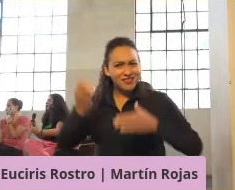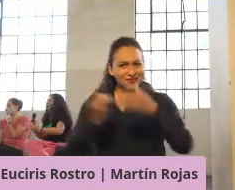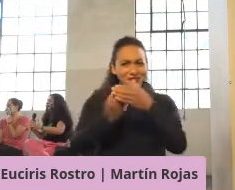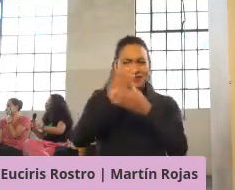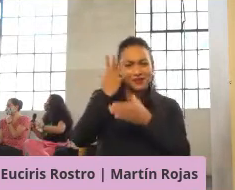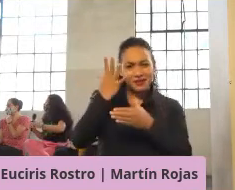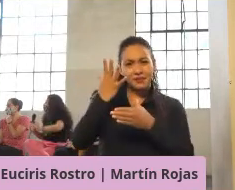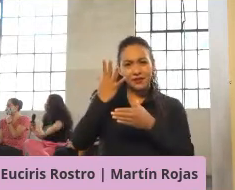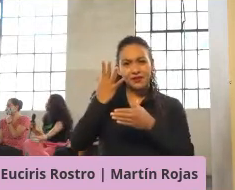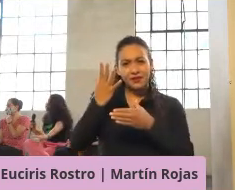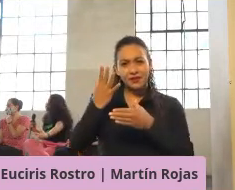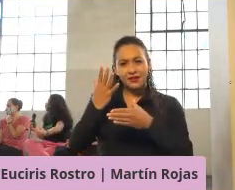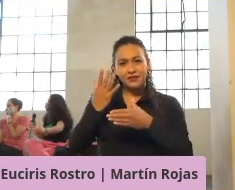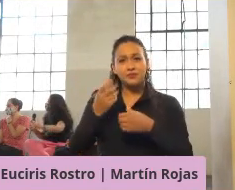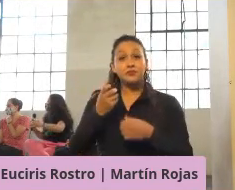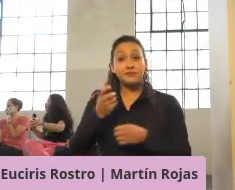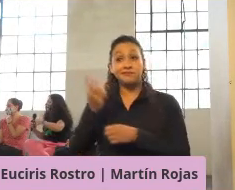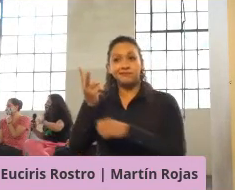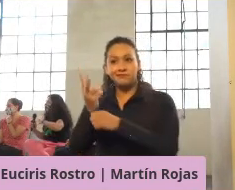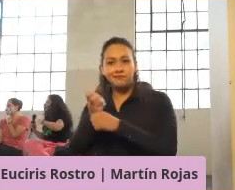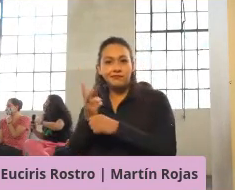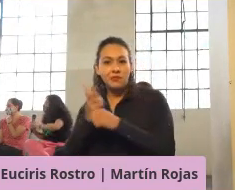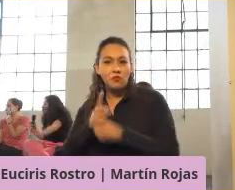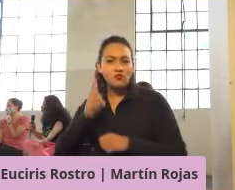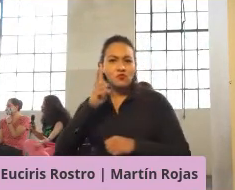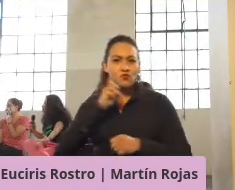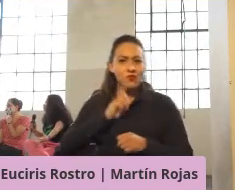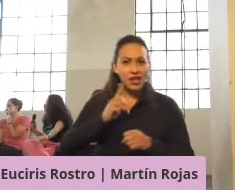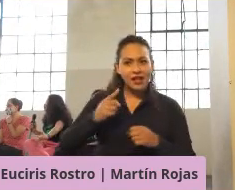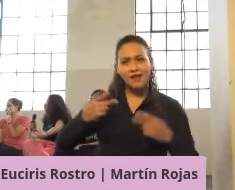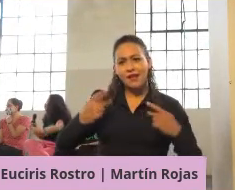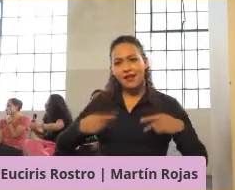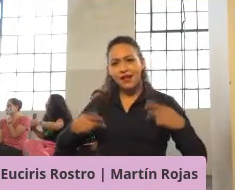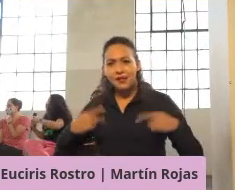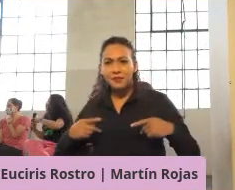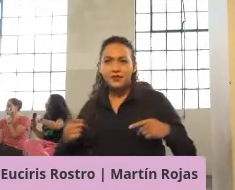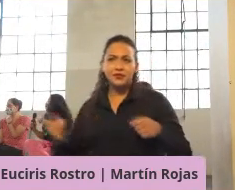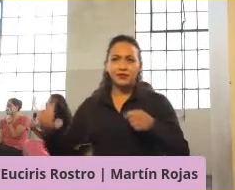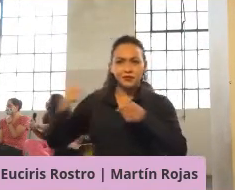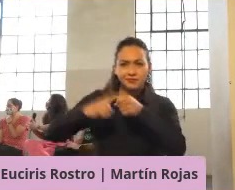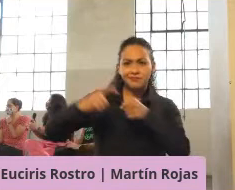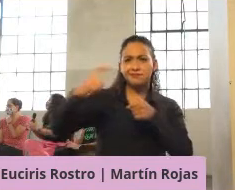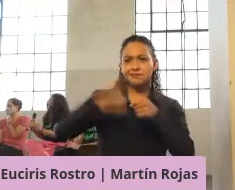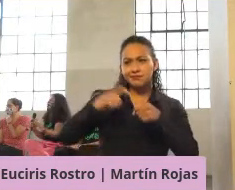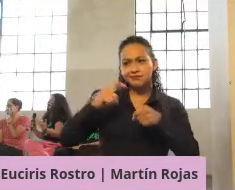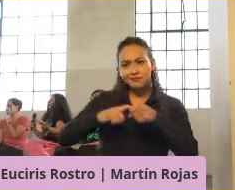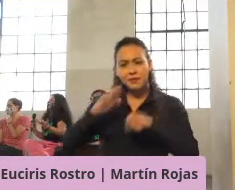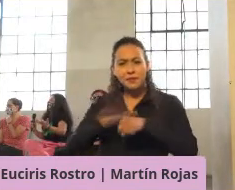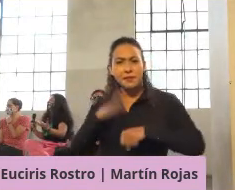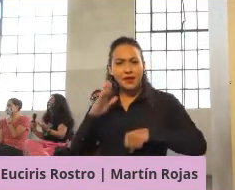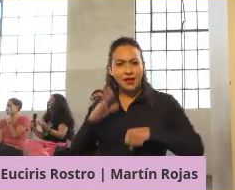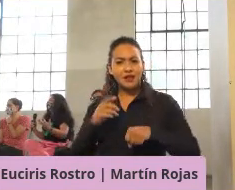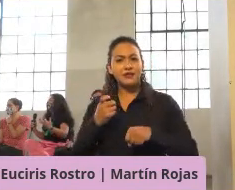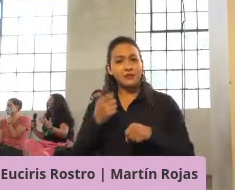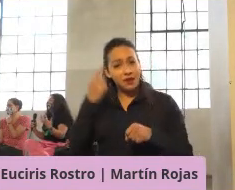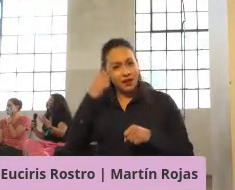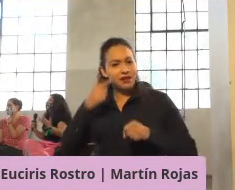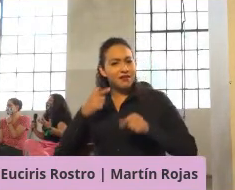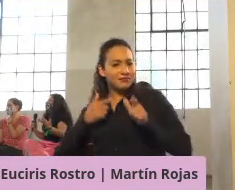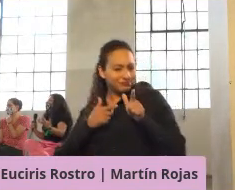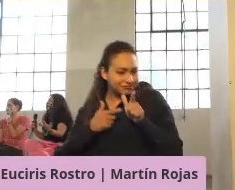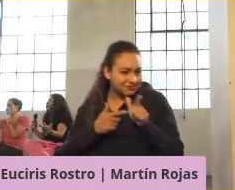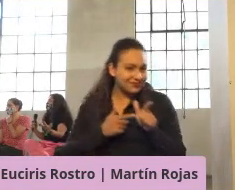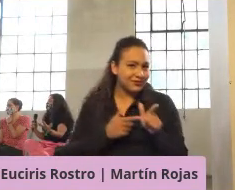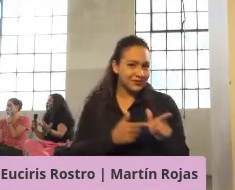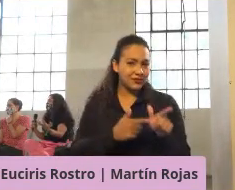al final es que hay que empapar a la gente de esto, hay que normalizar hablar de esto, hay que seguir. Entonces yo creo que de